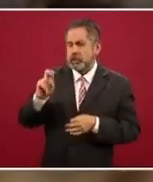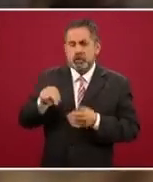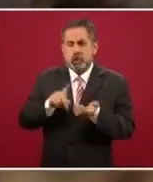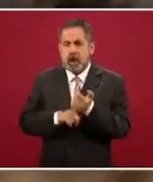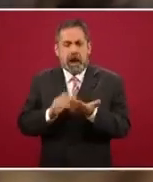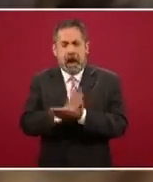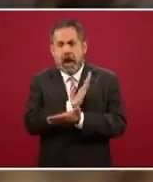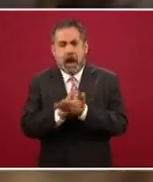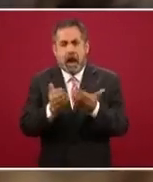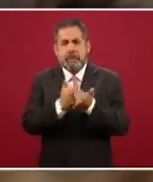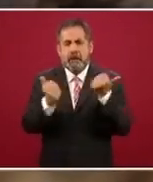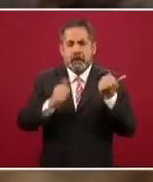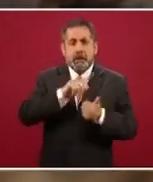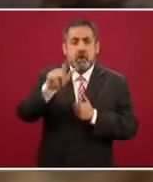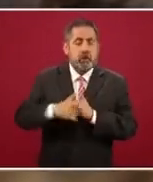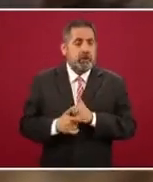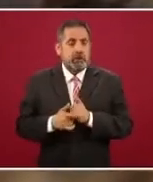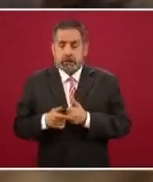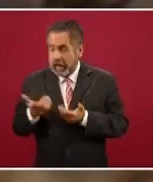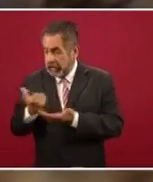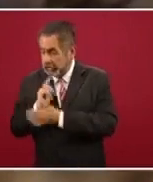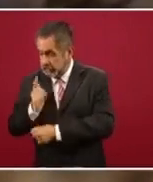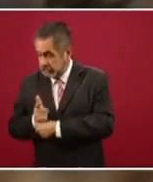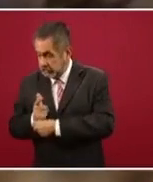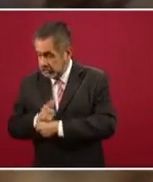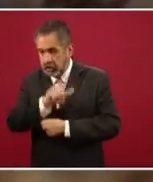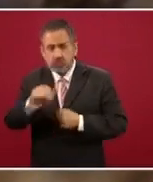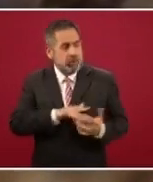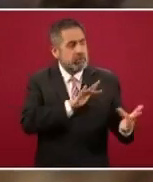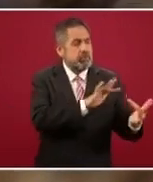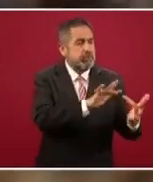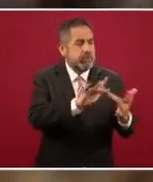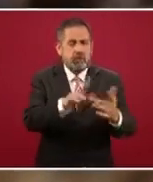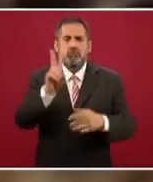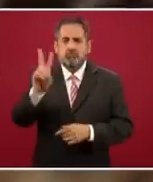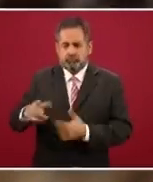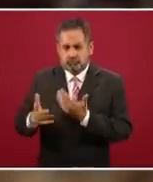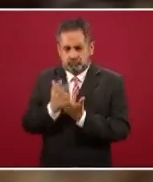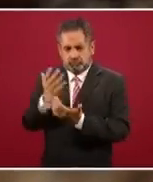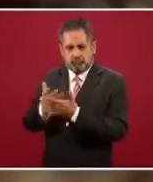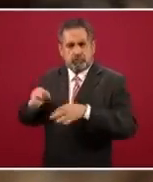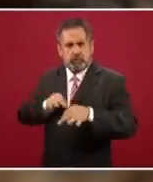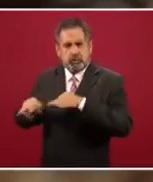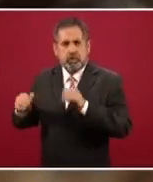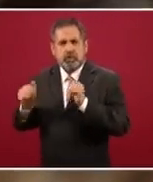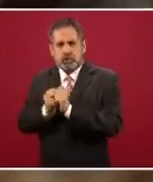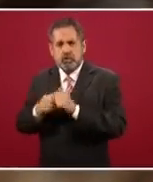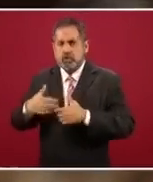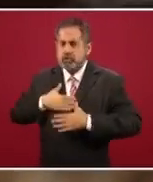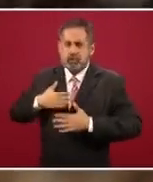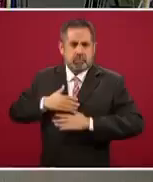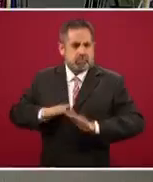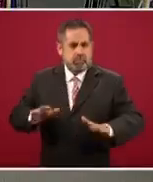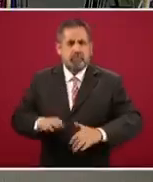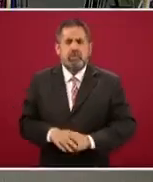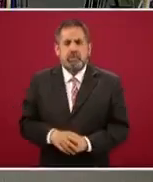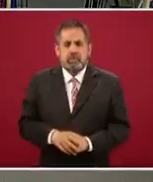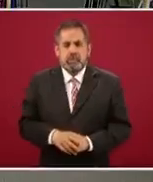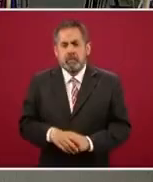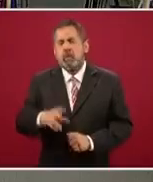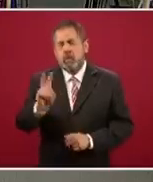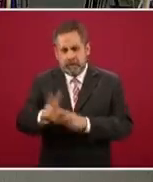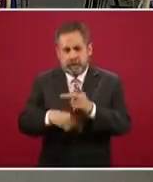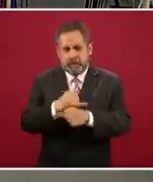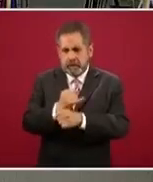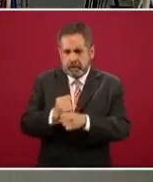hicimos aparte y después nos acercamos a los medios, pero es un trabajo netamente de nosotros. Sí. Con apoyo de Conectas. Sí, se va a hacer la